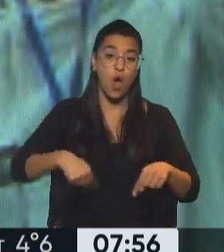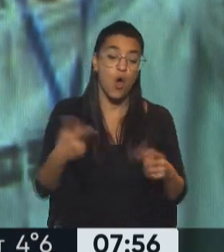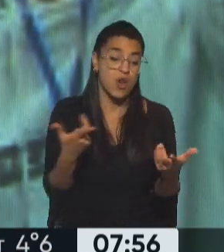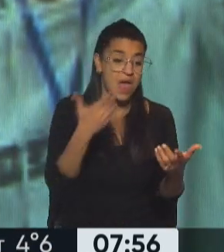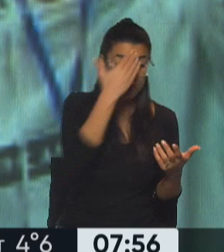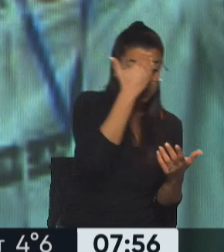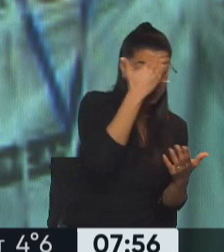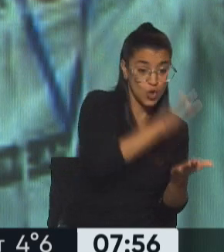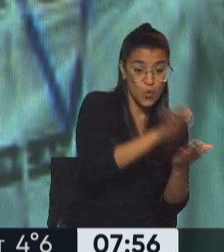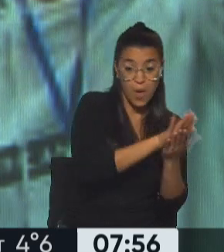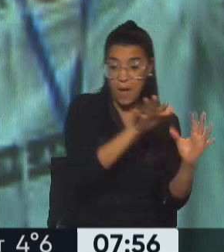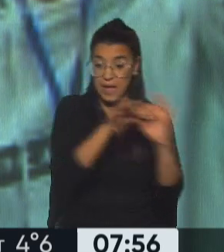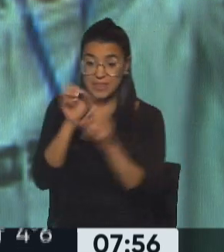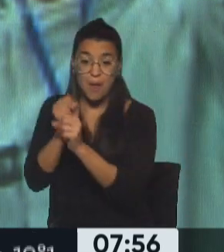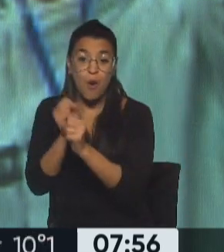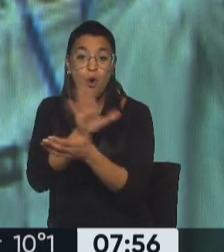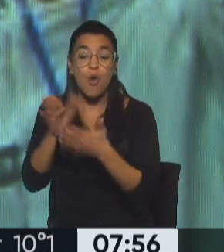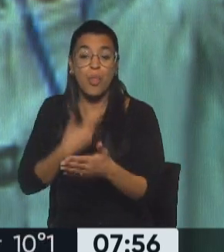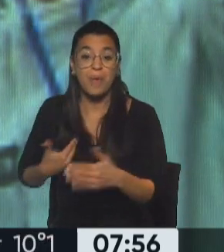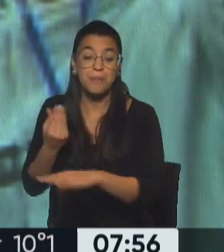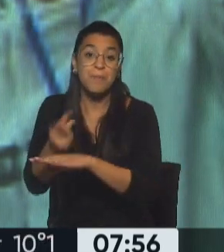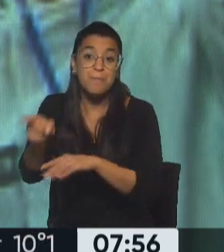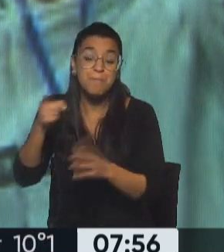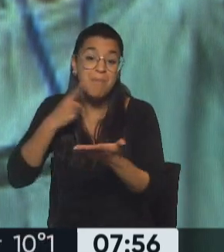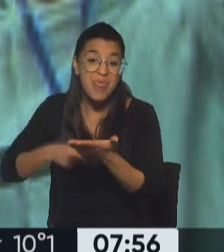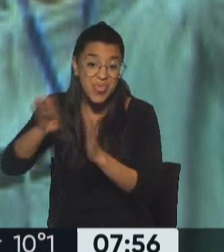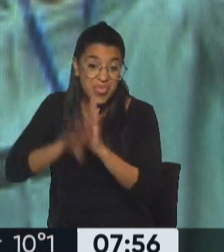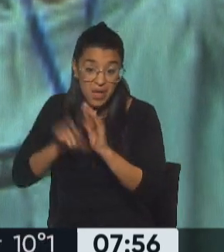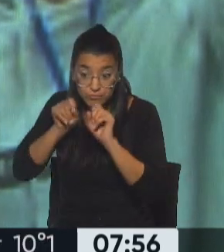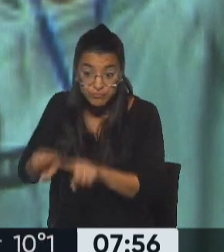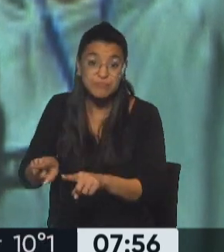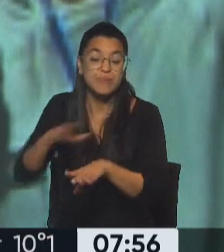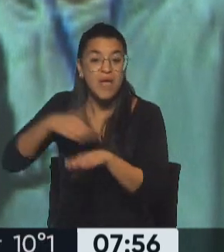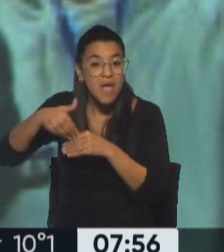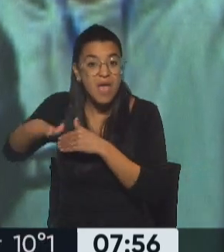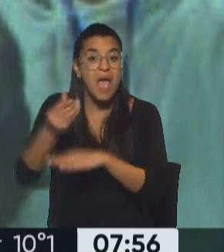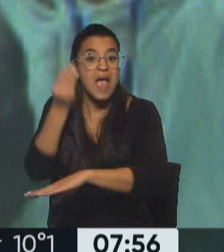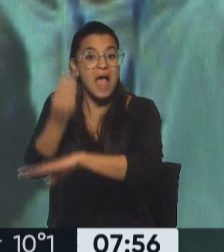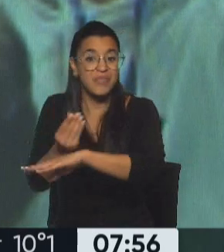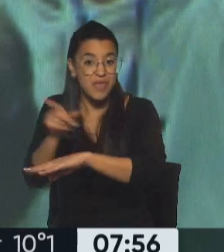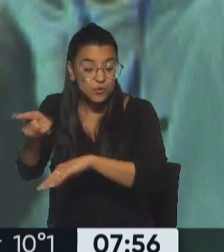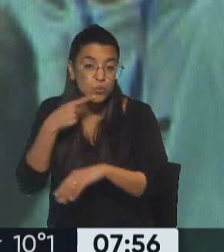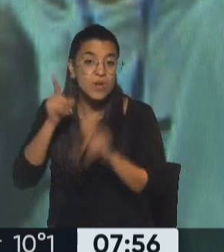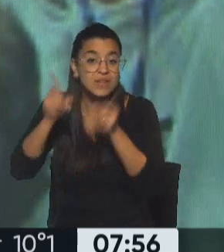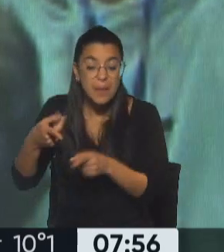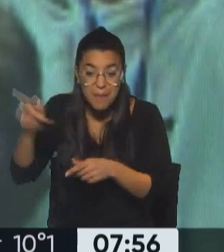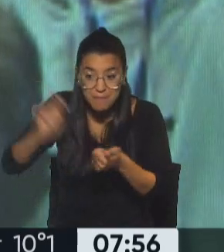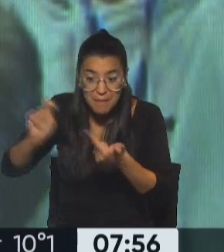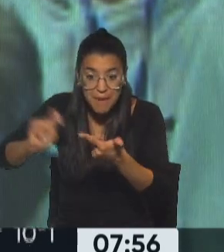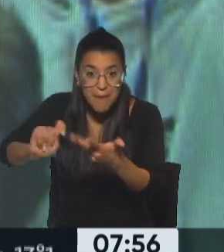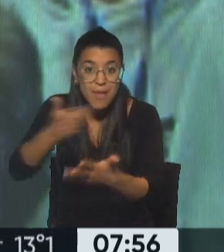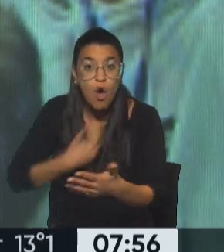esta constitución muchas de sus medidas pero largas durante bueno su candidatura y durante los primeros meses de gobierno